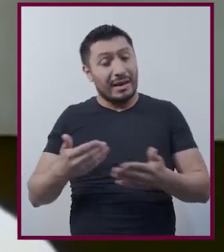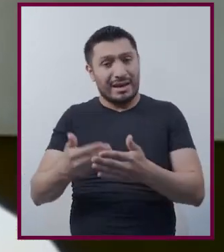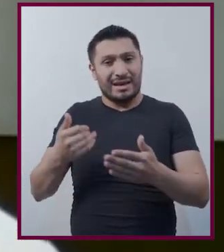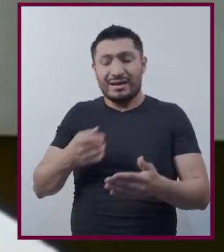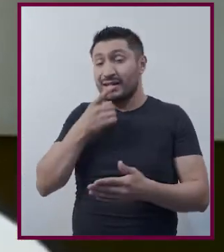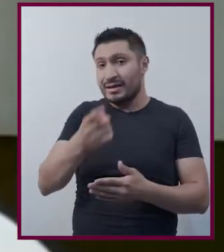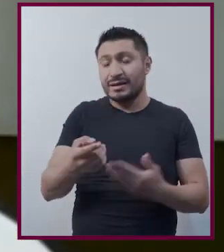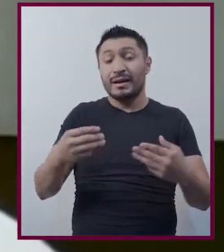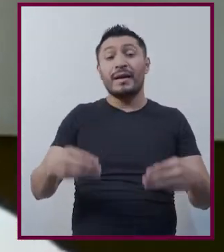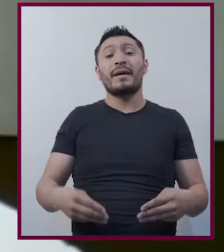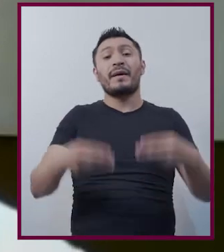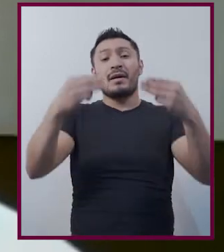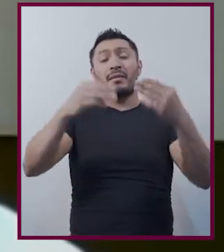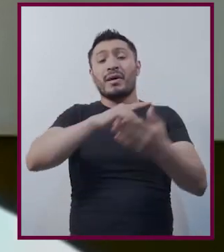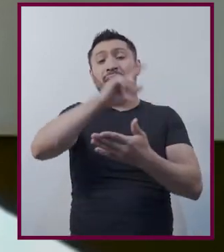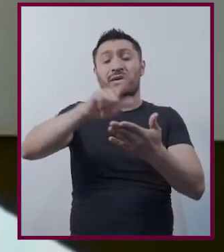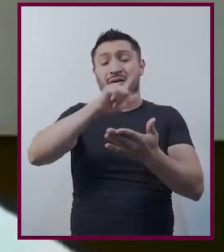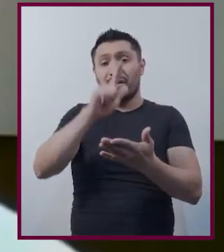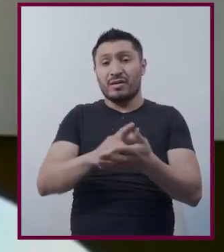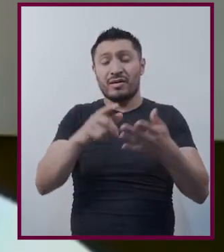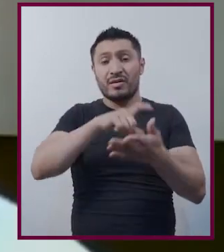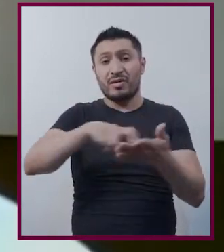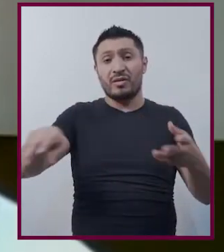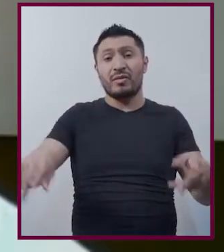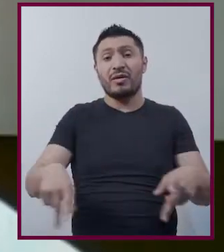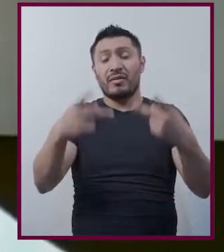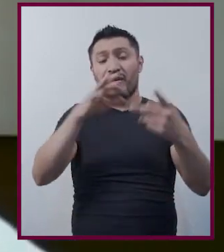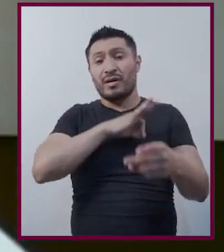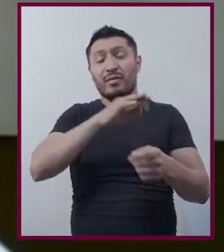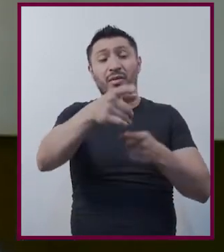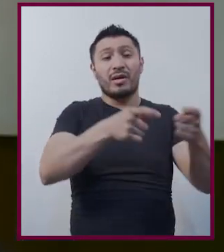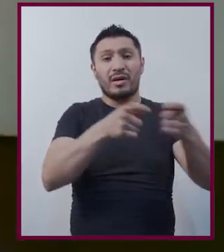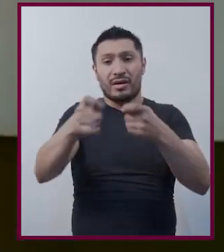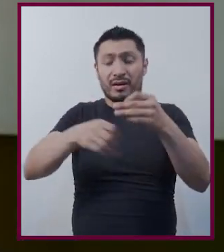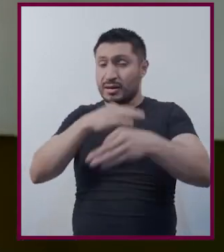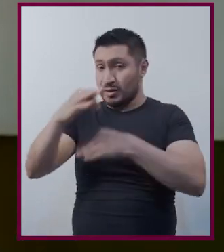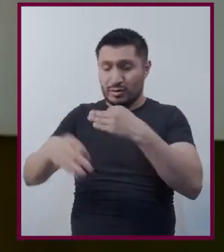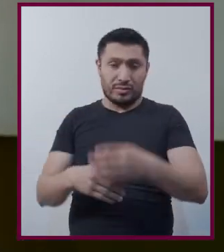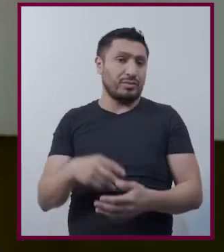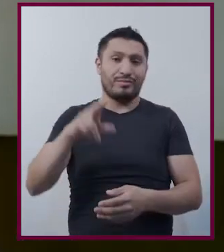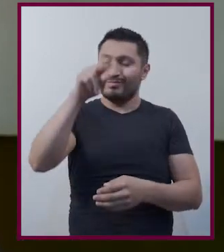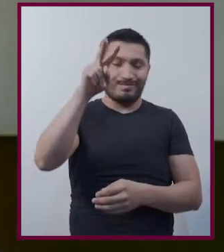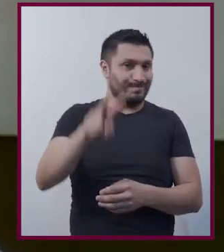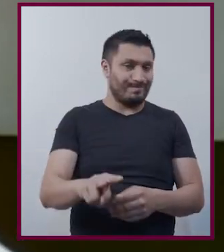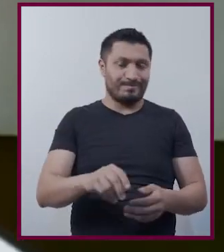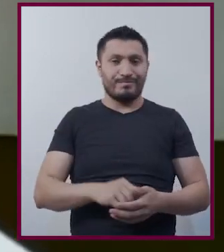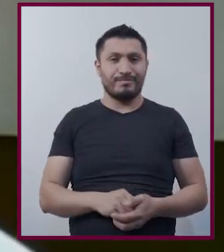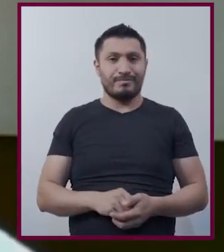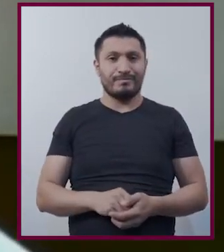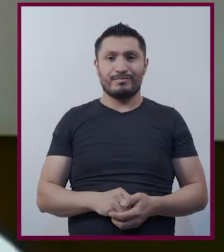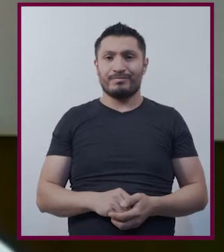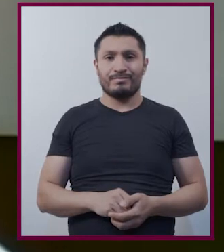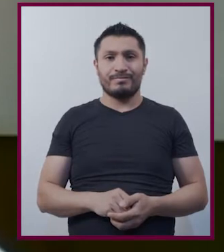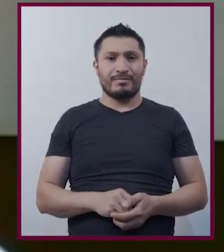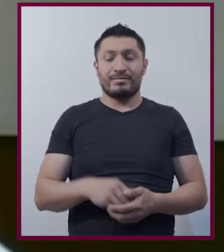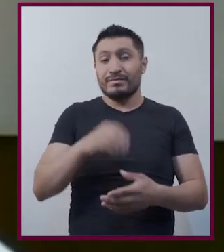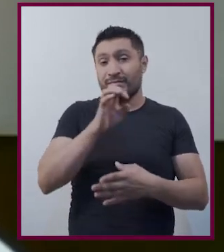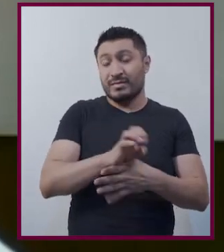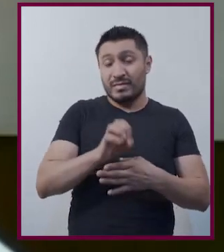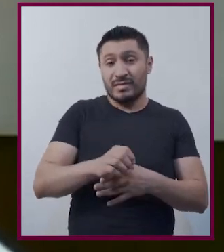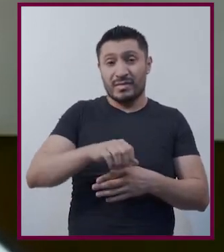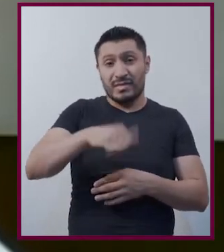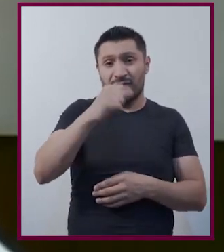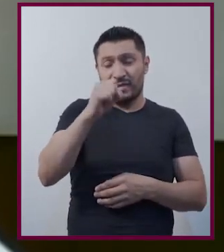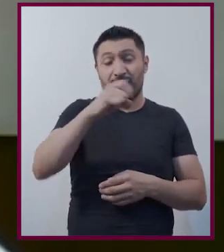que el mercado y las leyes de la oferta y la demanda pueden regularlo todo. Hemos visto que esto no es así. De manera que después del 11